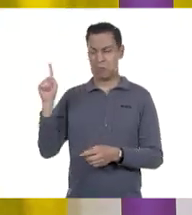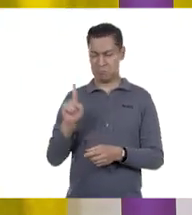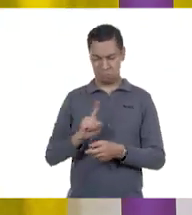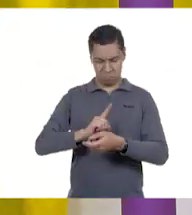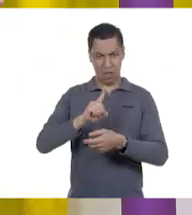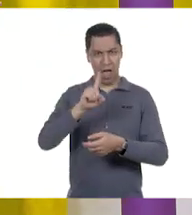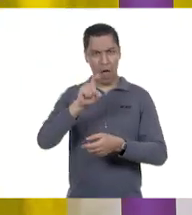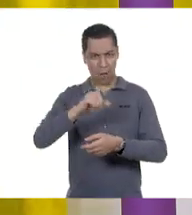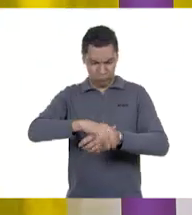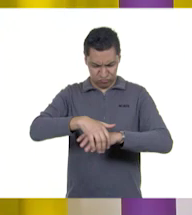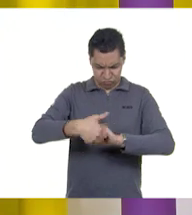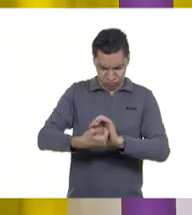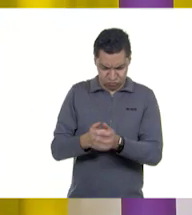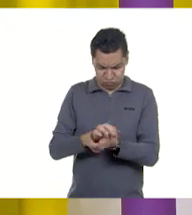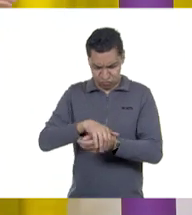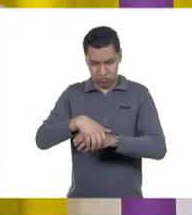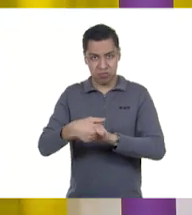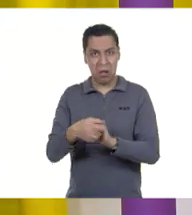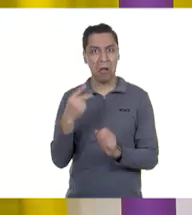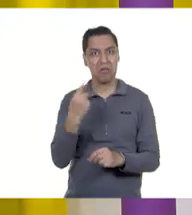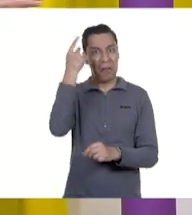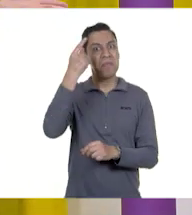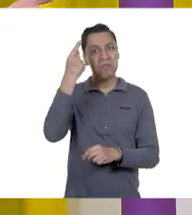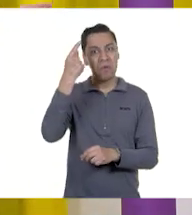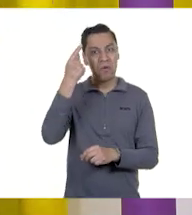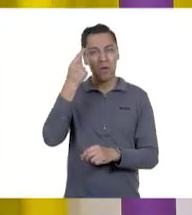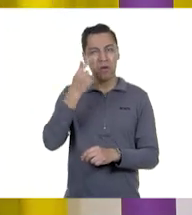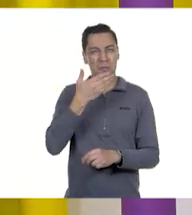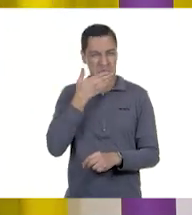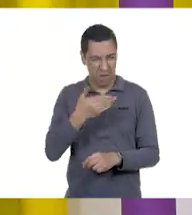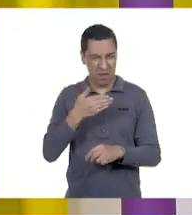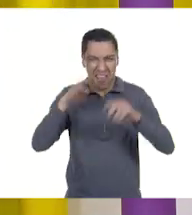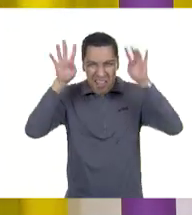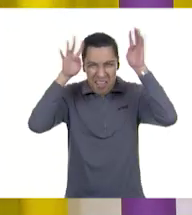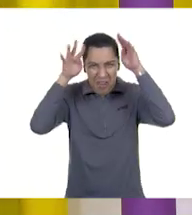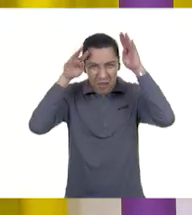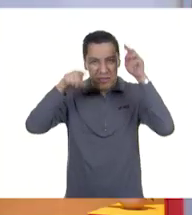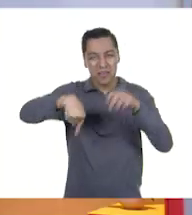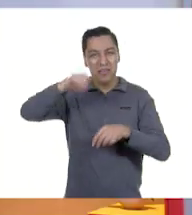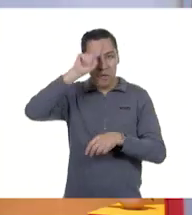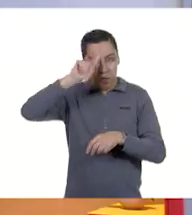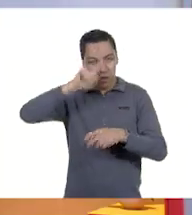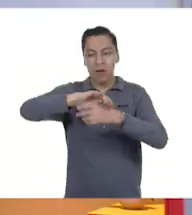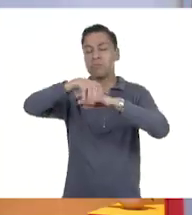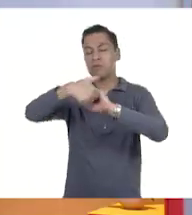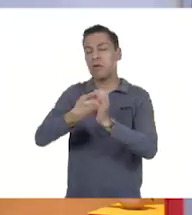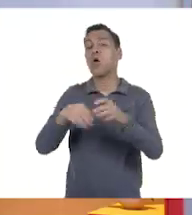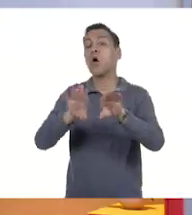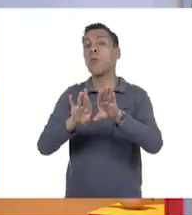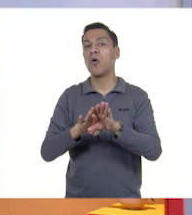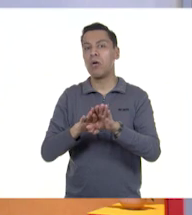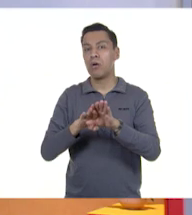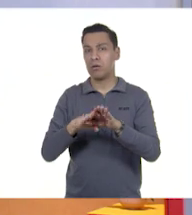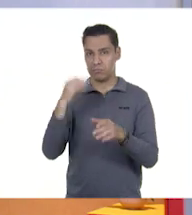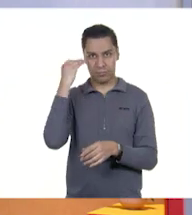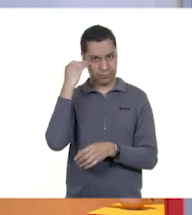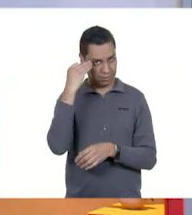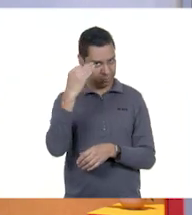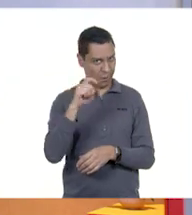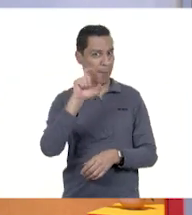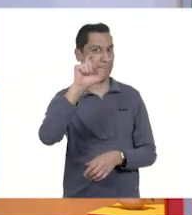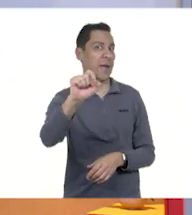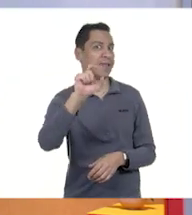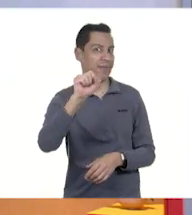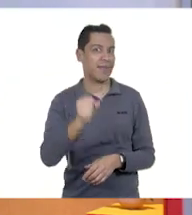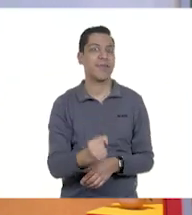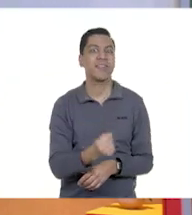bien rápido. De hecho, ni siquiera se las lavó muy bien, como nos dice Ajolisto que lo debemos hacer. Qué bueno que lo mencionas, porque hemos visto la cápsula de